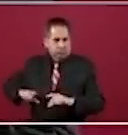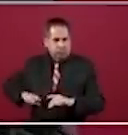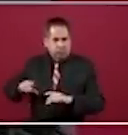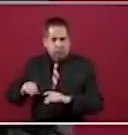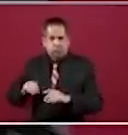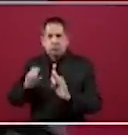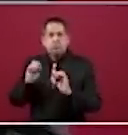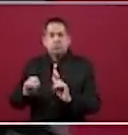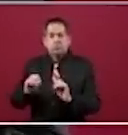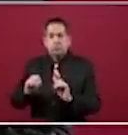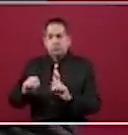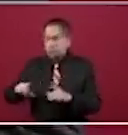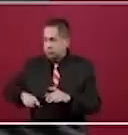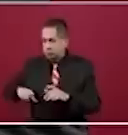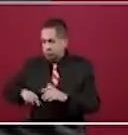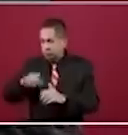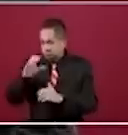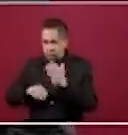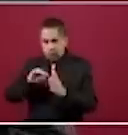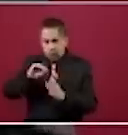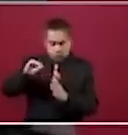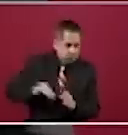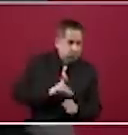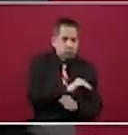o que terminan en el gobierno y pasan a